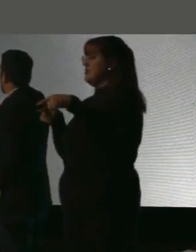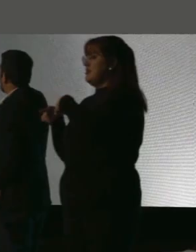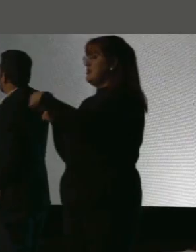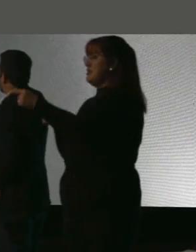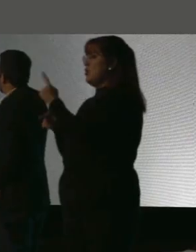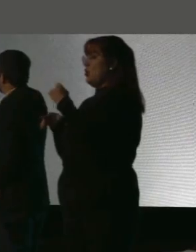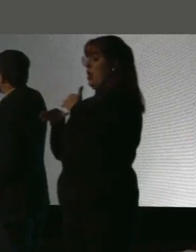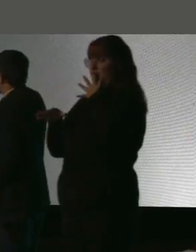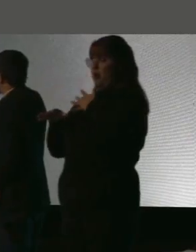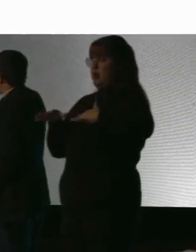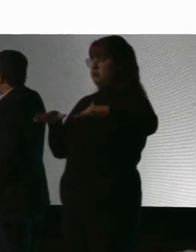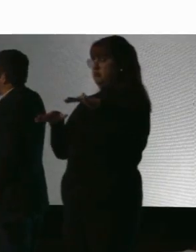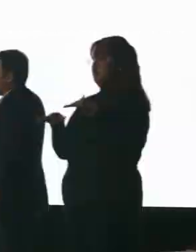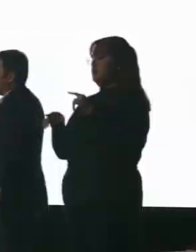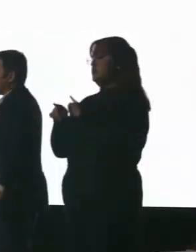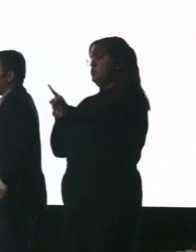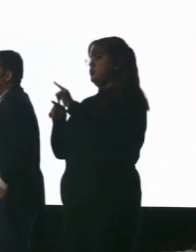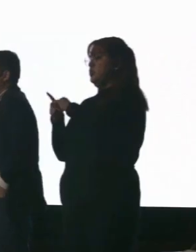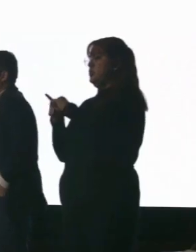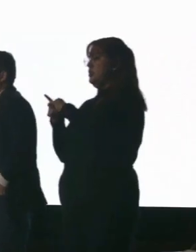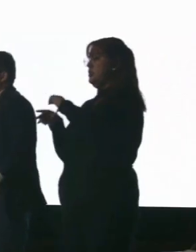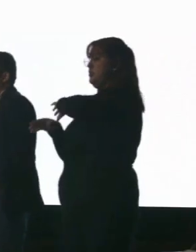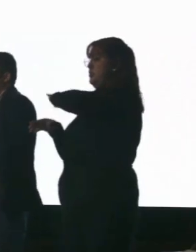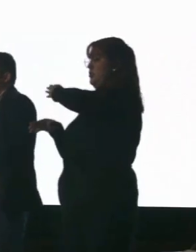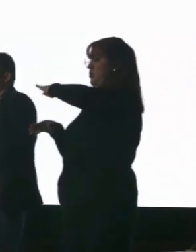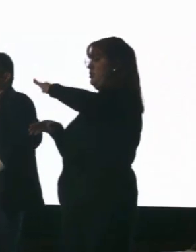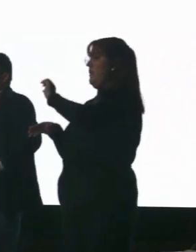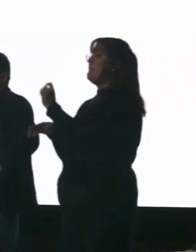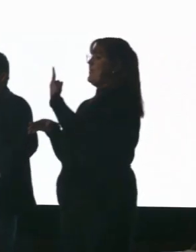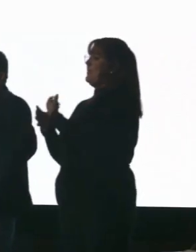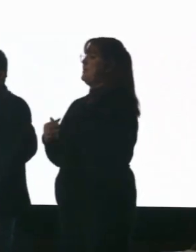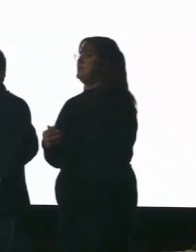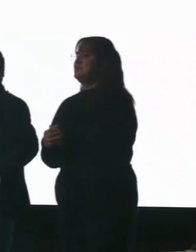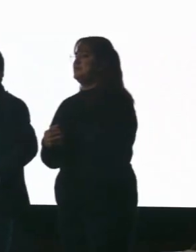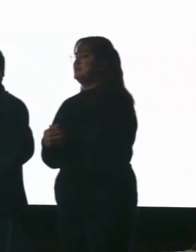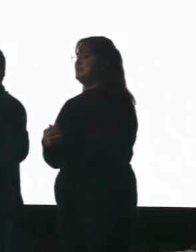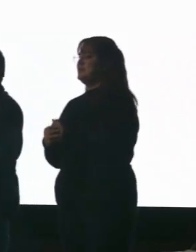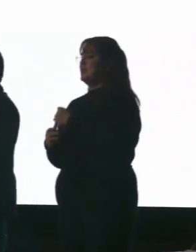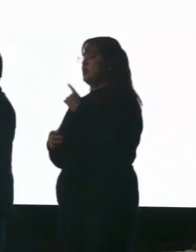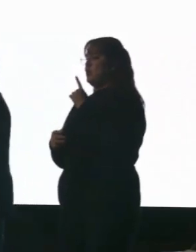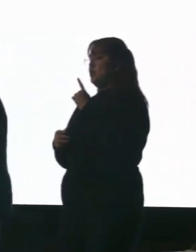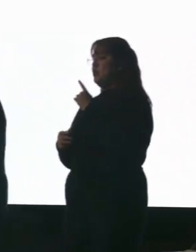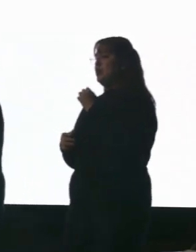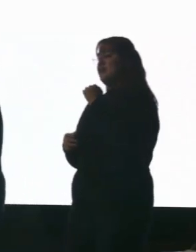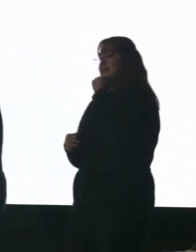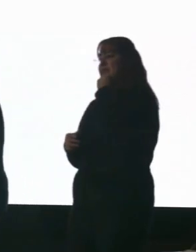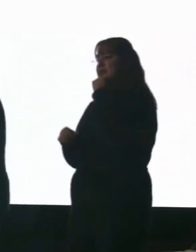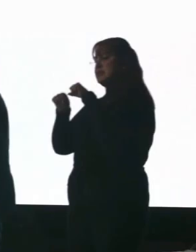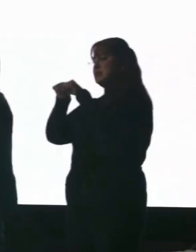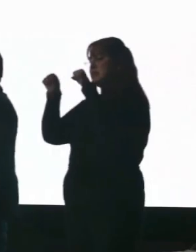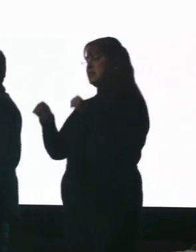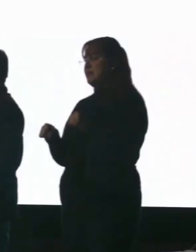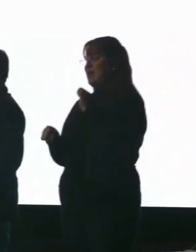en la costa y una en la parte de la cordillera principal. Es decir, una corresponde a la falla, al sistema de la falla de